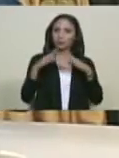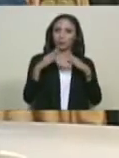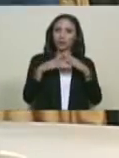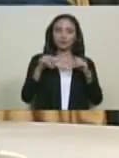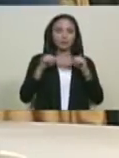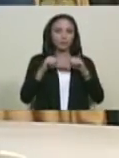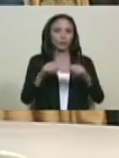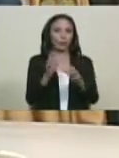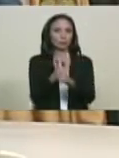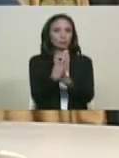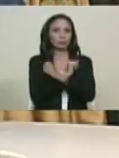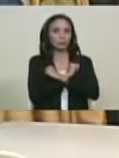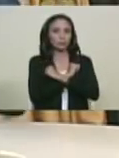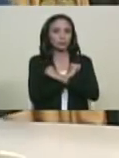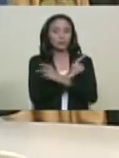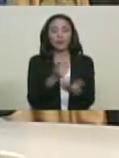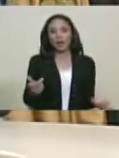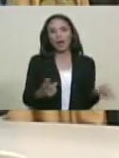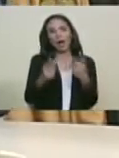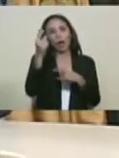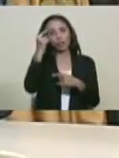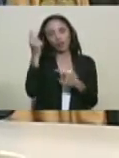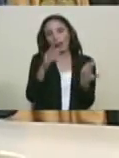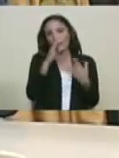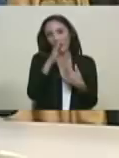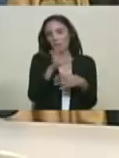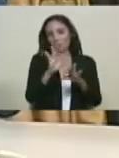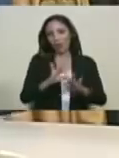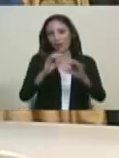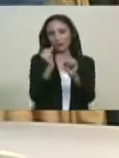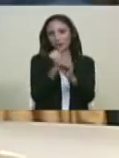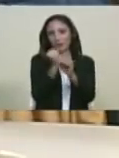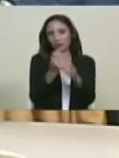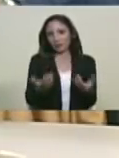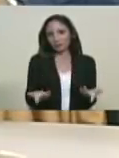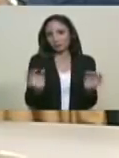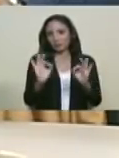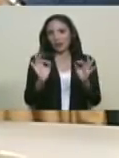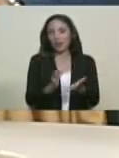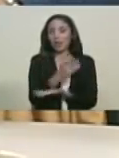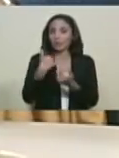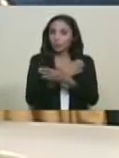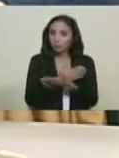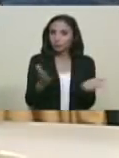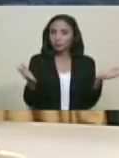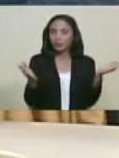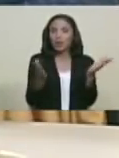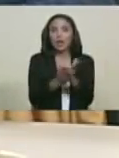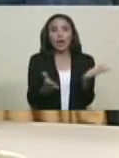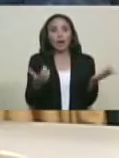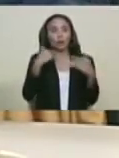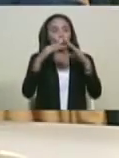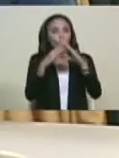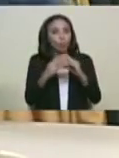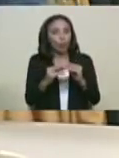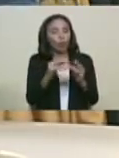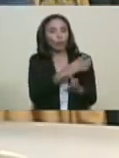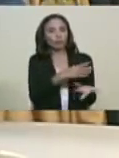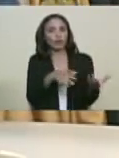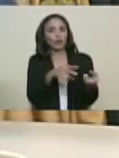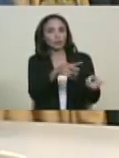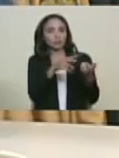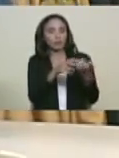siendo un día bancario estacional también permita la entrada del nuevo cono